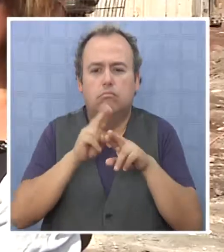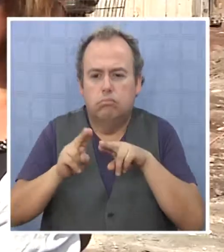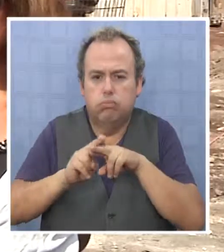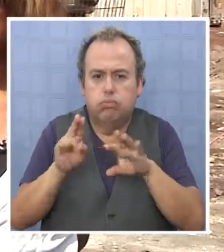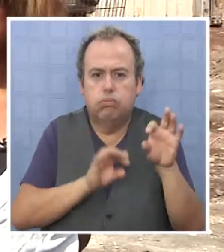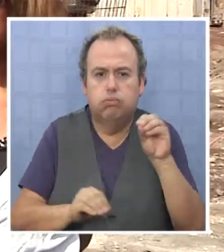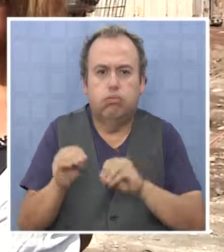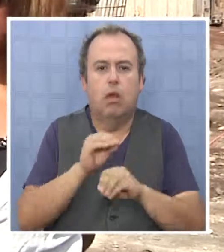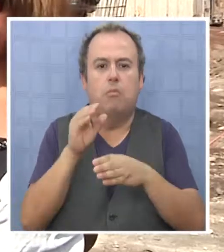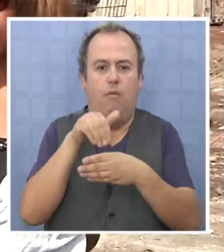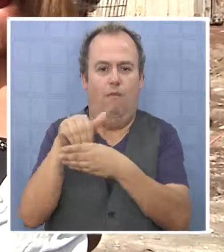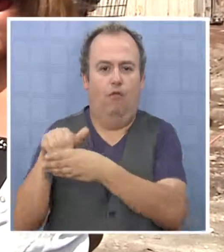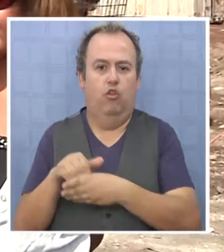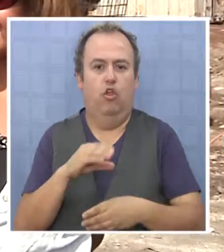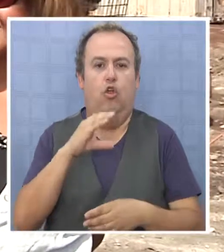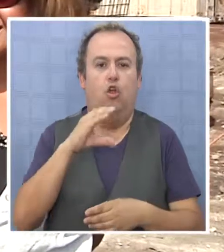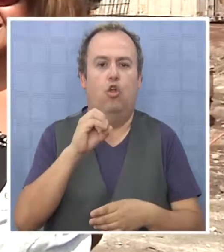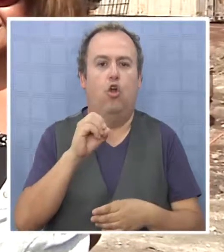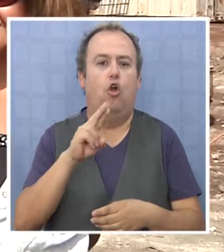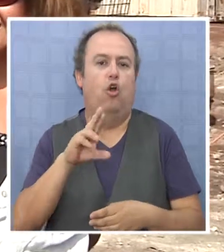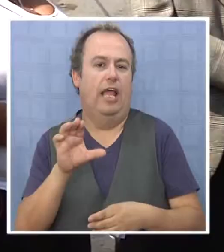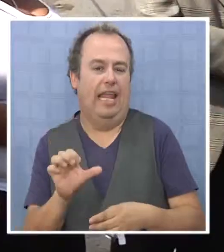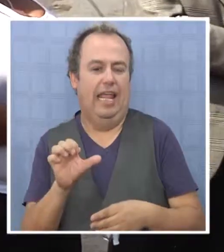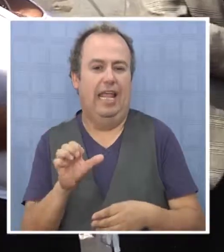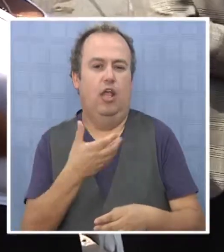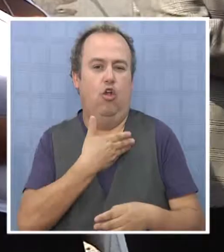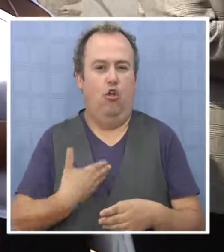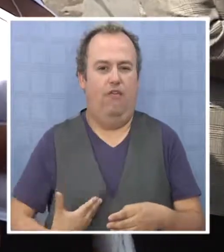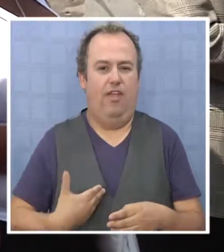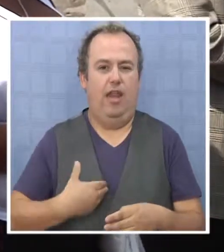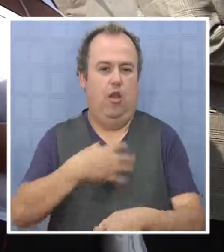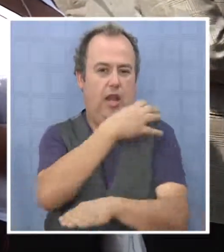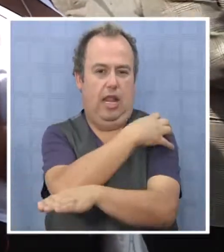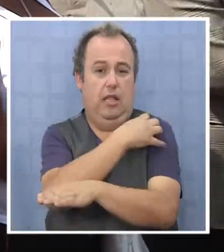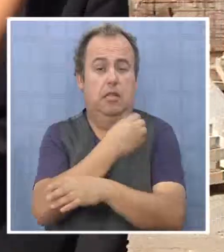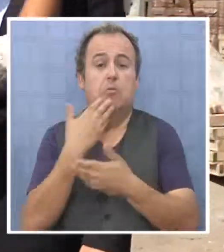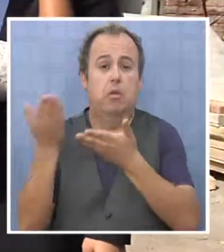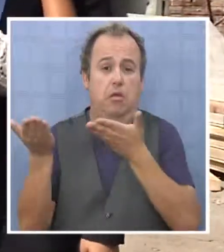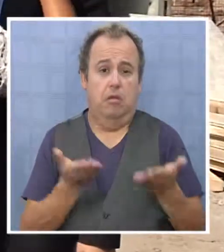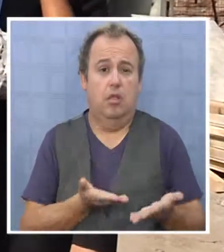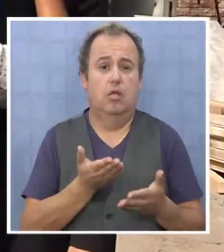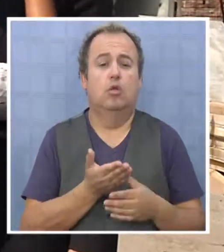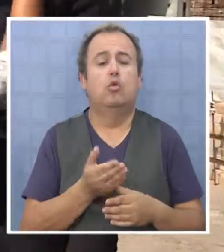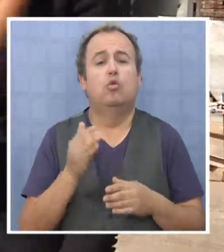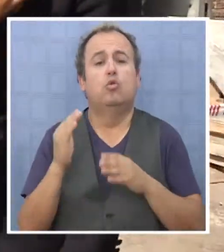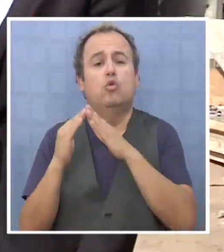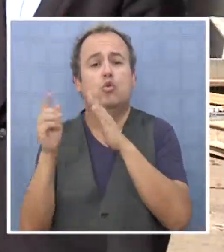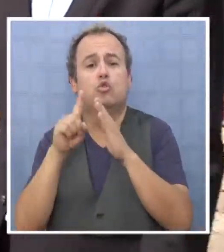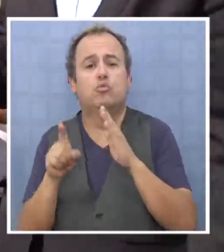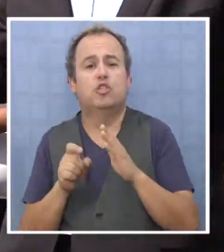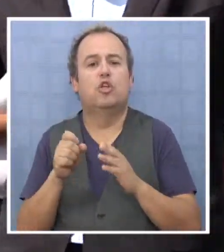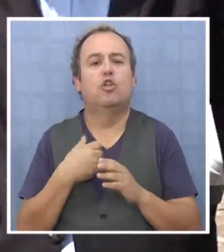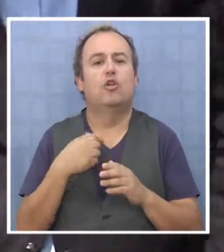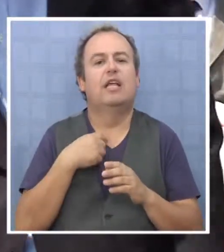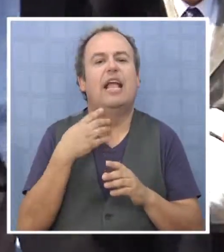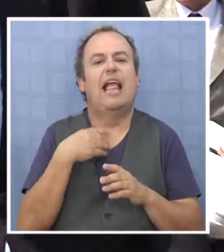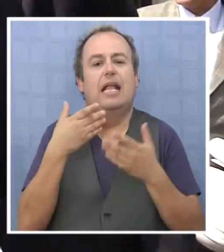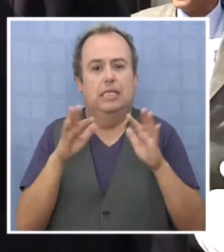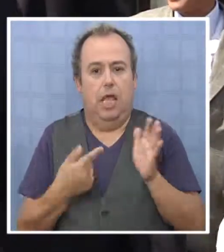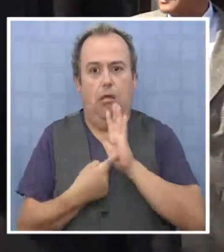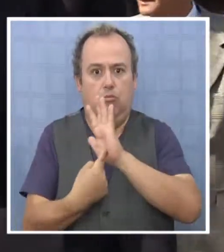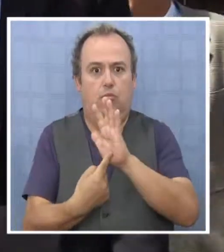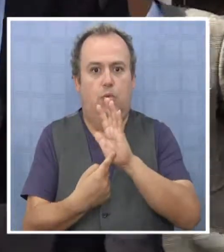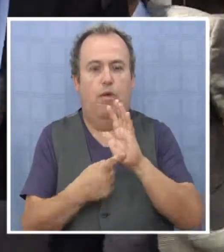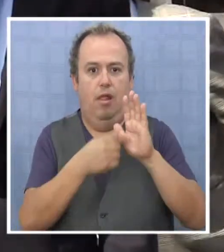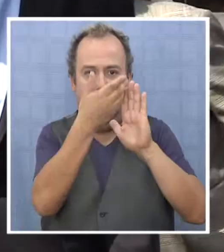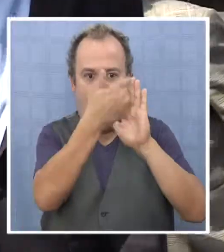de detalles para ser sometido a la votación del Core además invitó a postular al subsidio de la clase media cuyos primero favorecidos